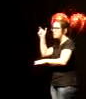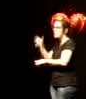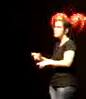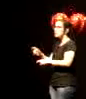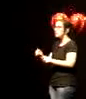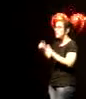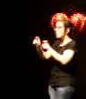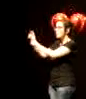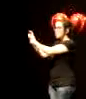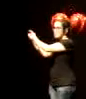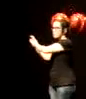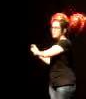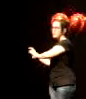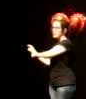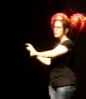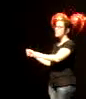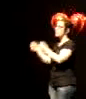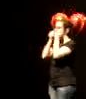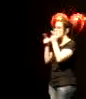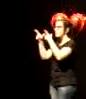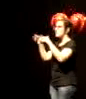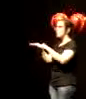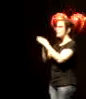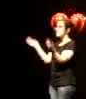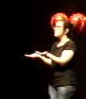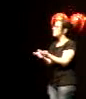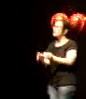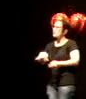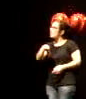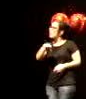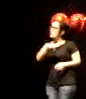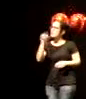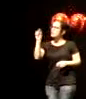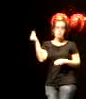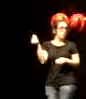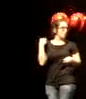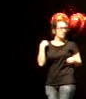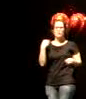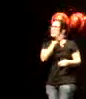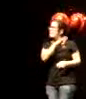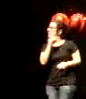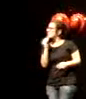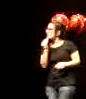mundo francamente apasionante. Esto es un hidrante.